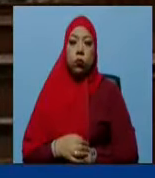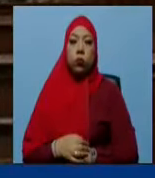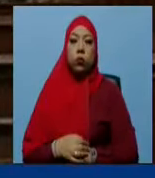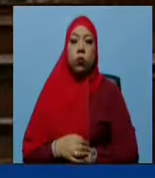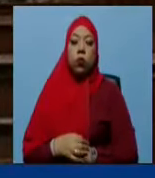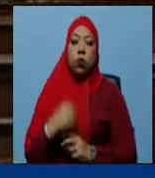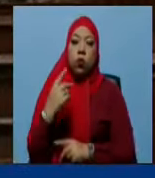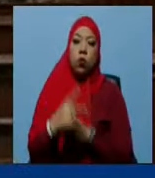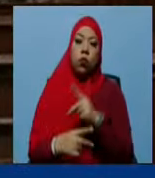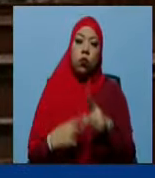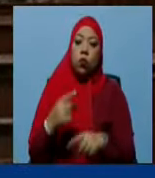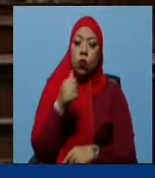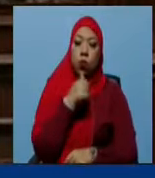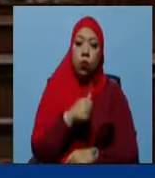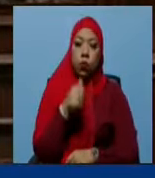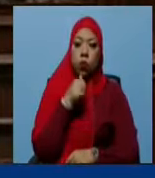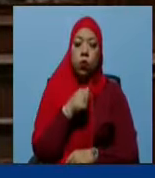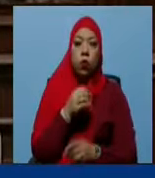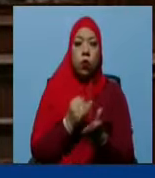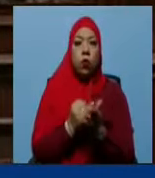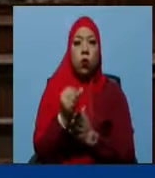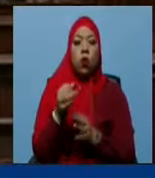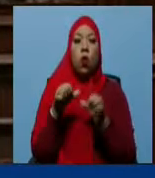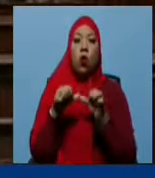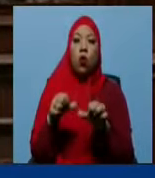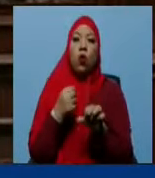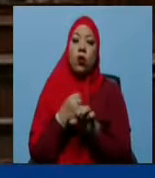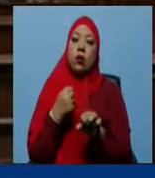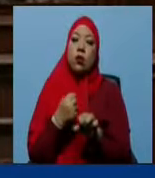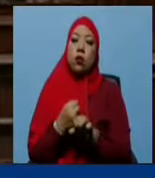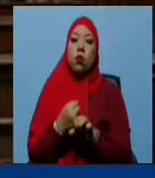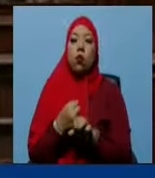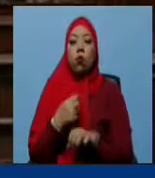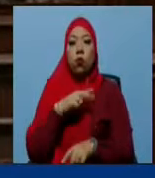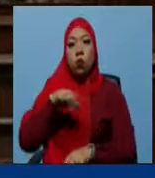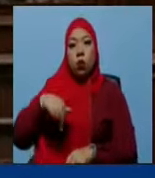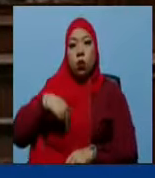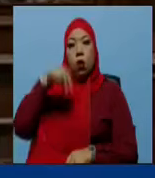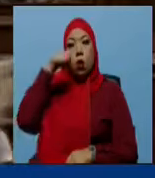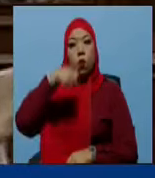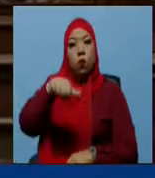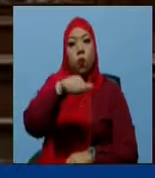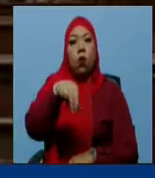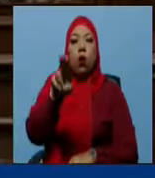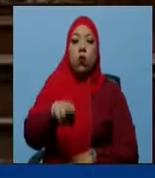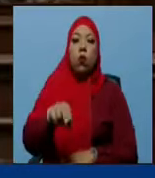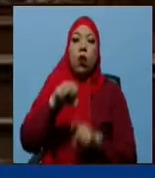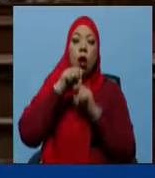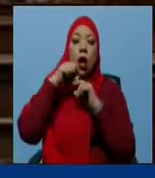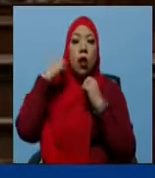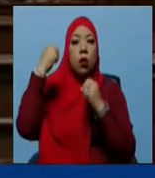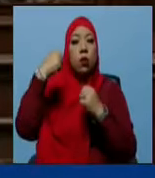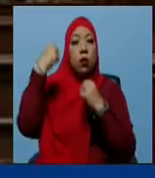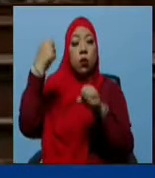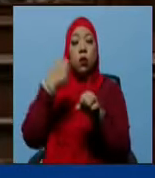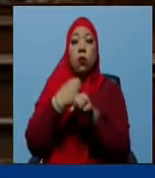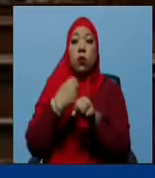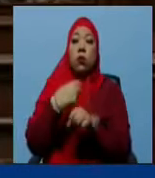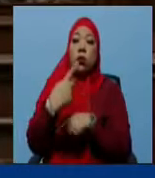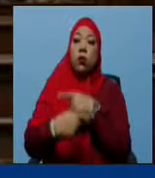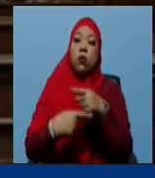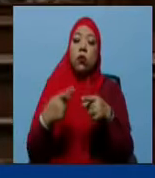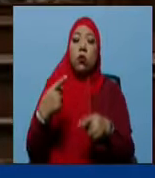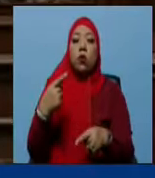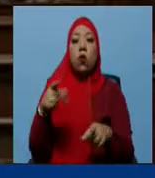Los procesos de resistencia siempre fueron continuos. Nuestro pueblo jamás dejó de luchar. Así